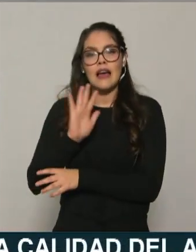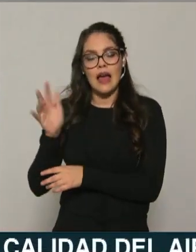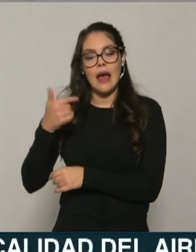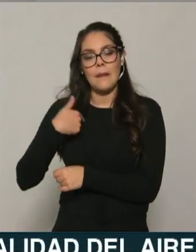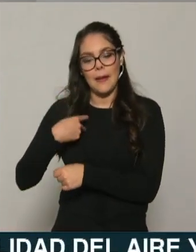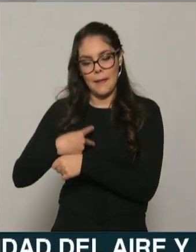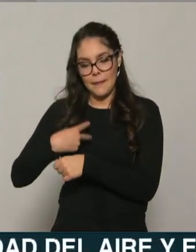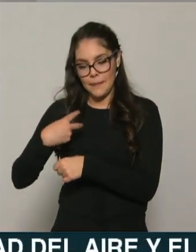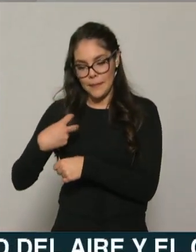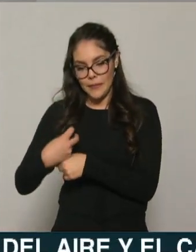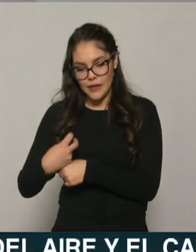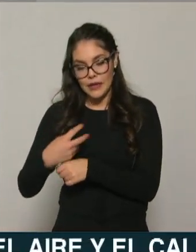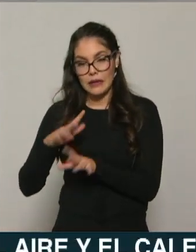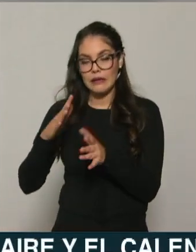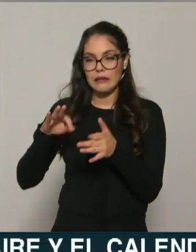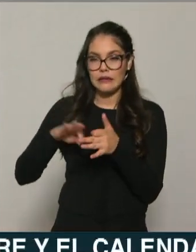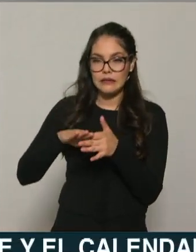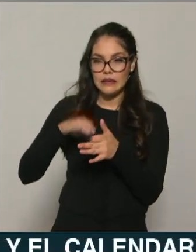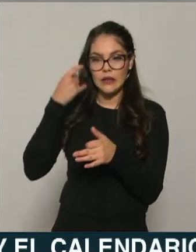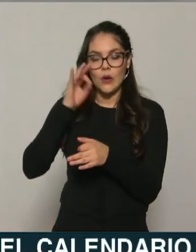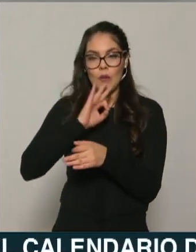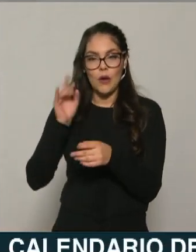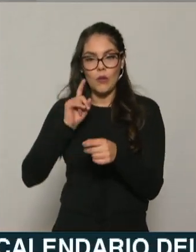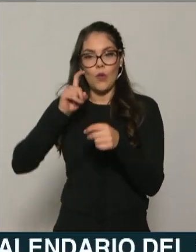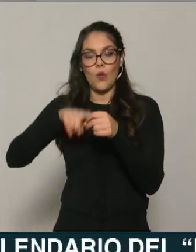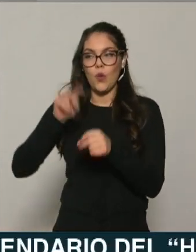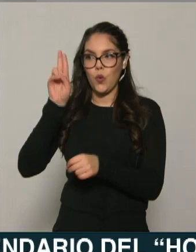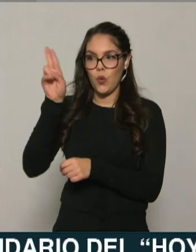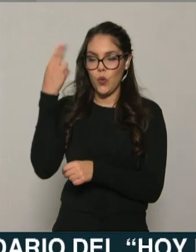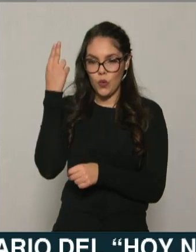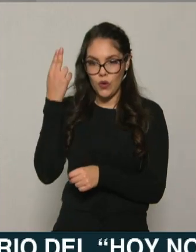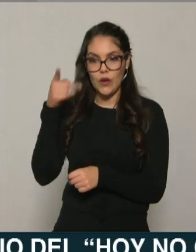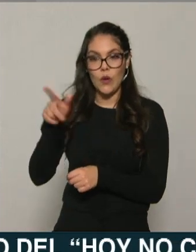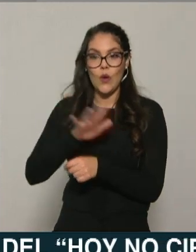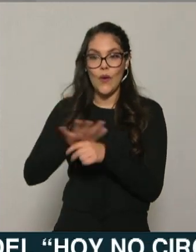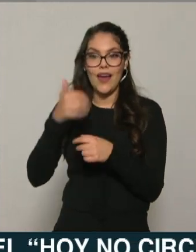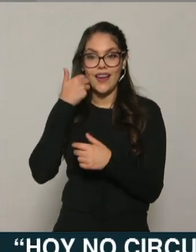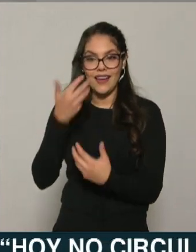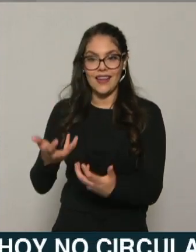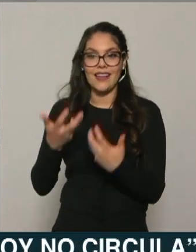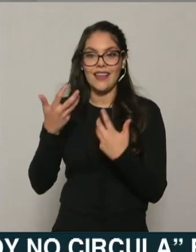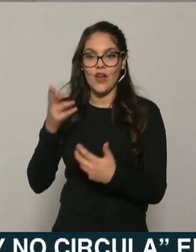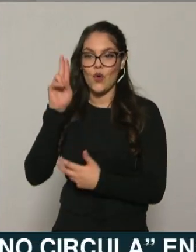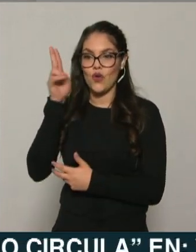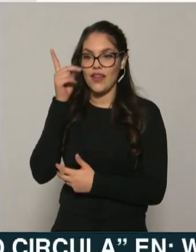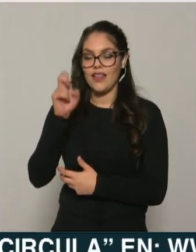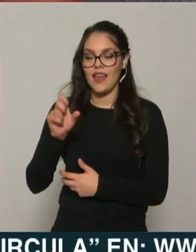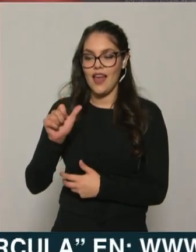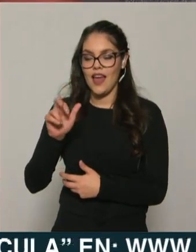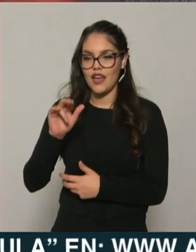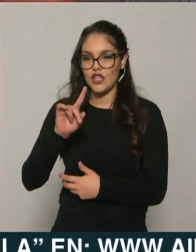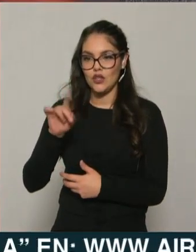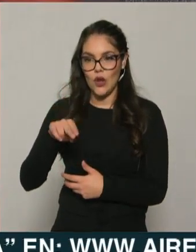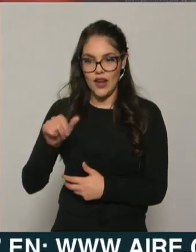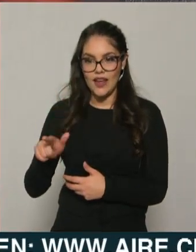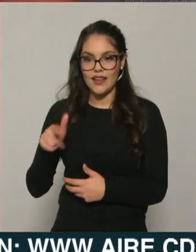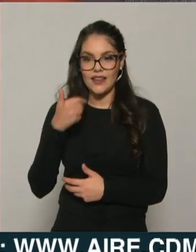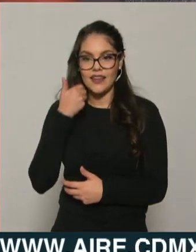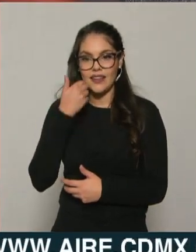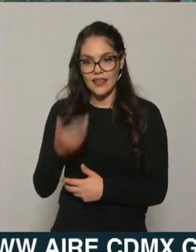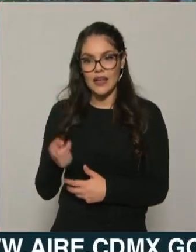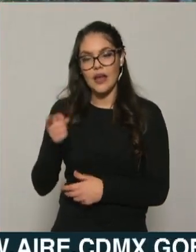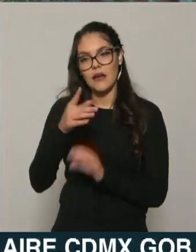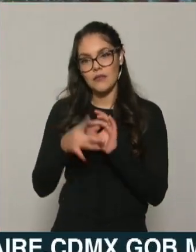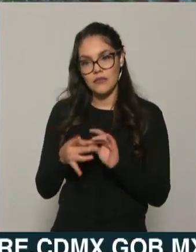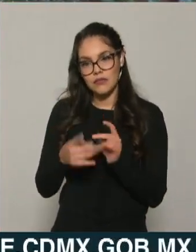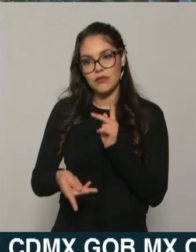invitación, una como tentativa matriculación en la universidad que ella quiere estar, es en la Universidad de Arizona. Bueno, ella le platicaron